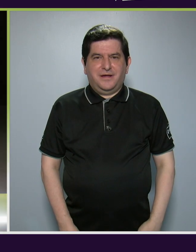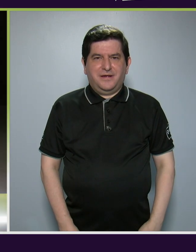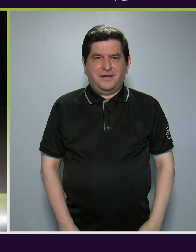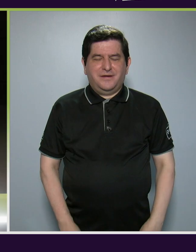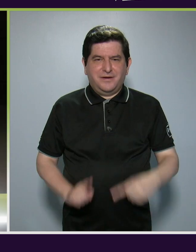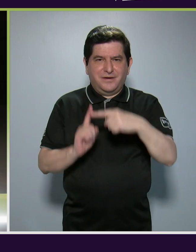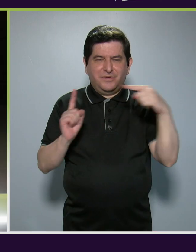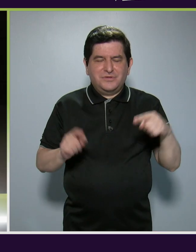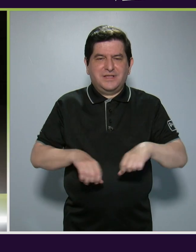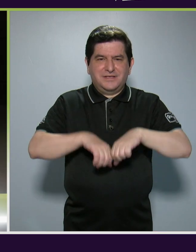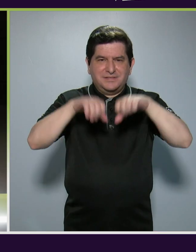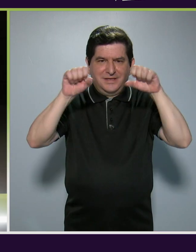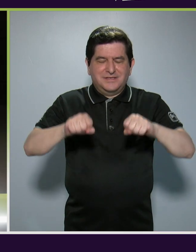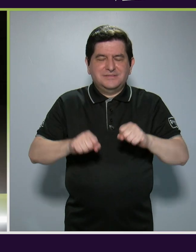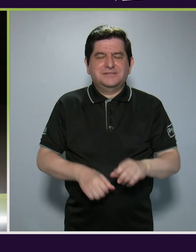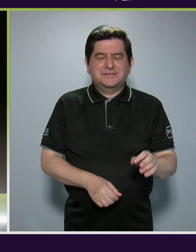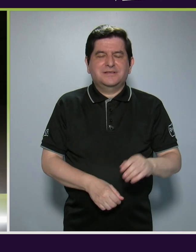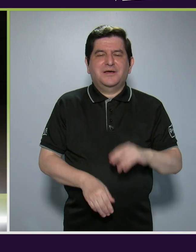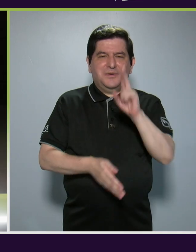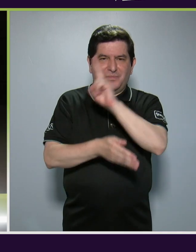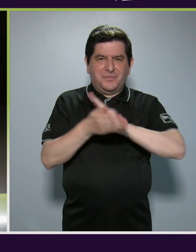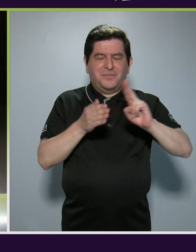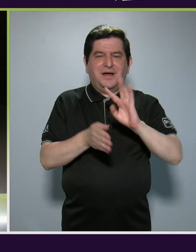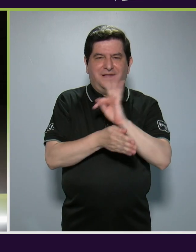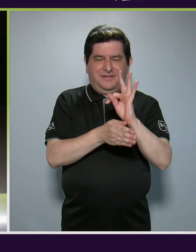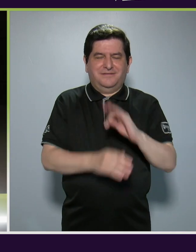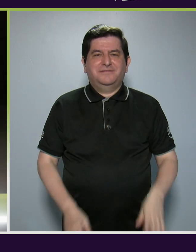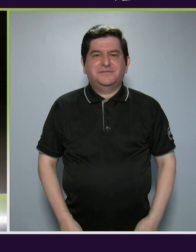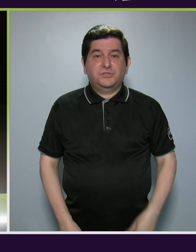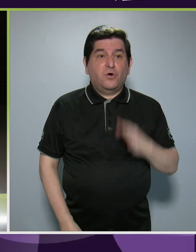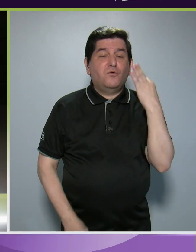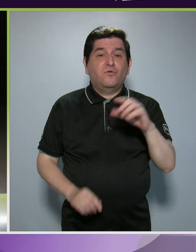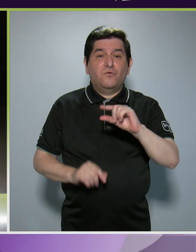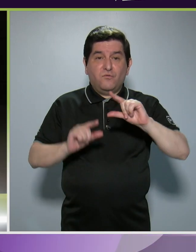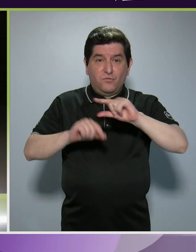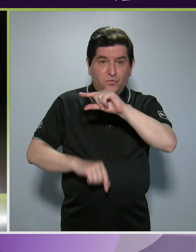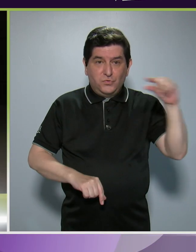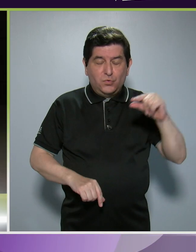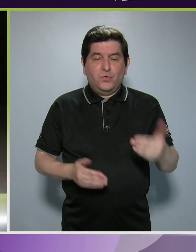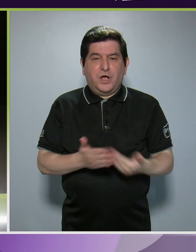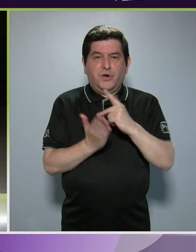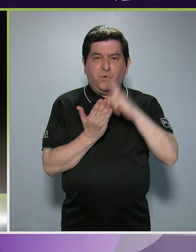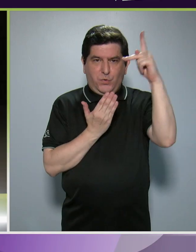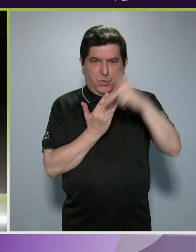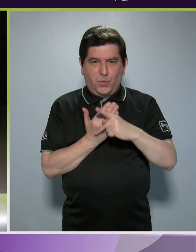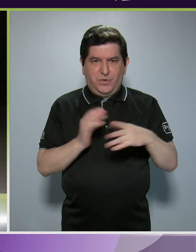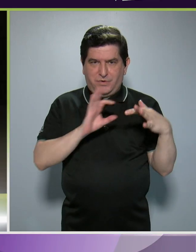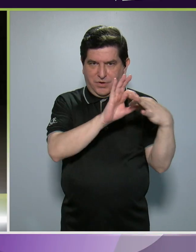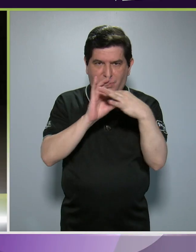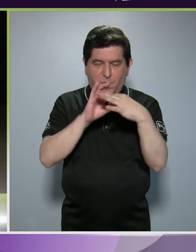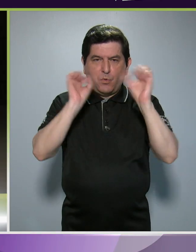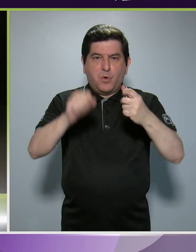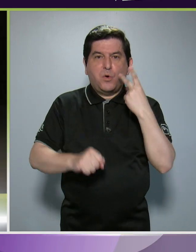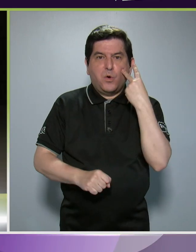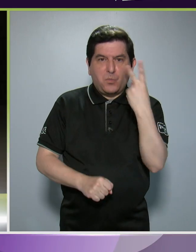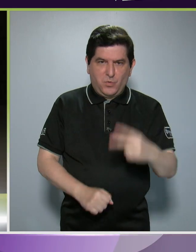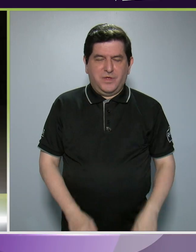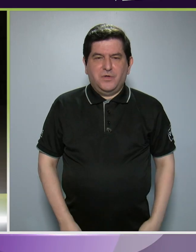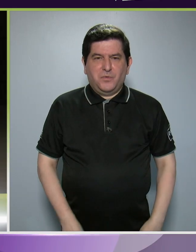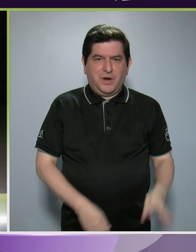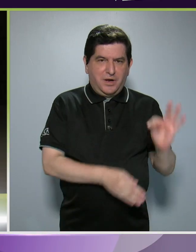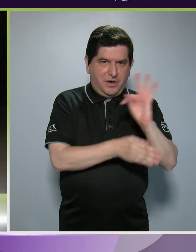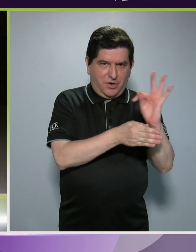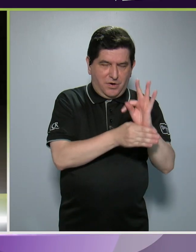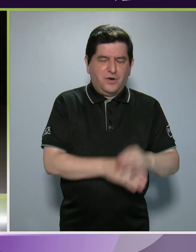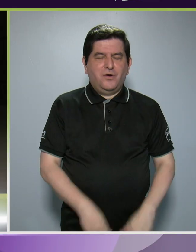del Sistema Universitario de Televisión. La próxima semana tendremos un nuevo estreno de Nexos, y les recuerdo que usted puede verlo tanto en televisión a